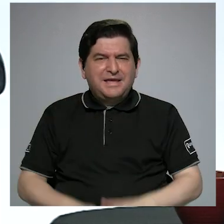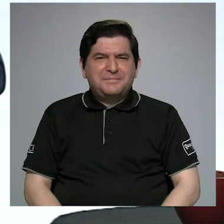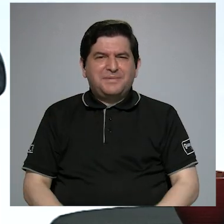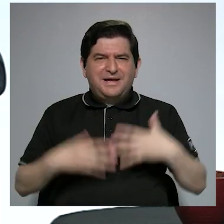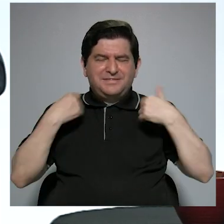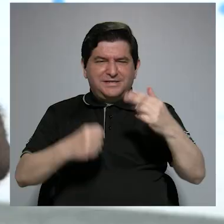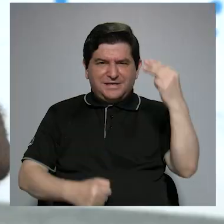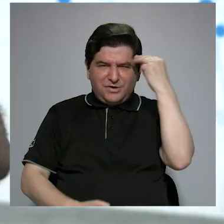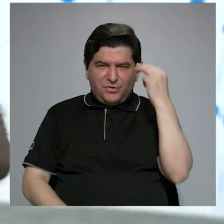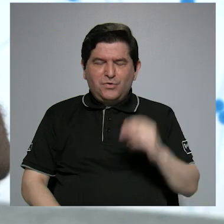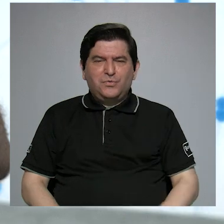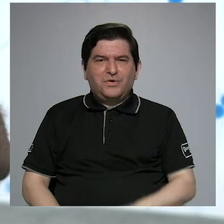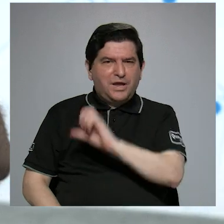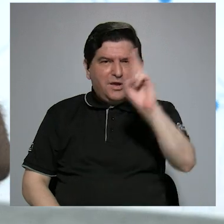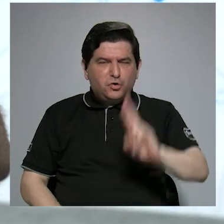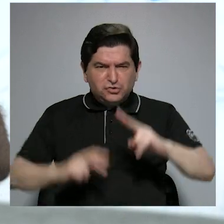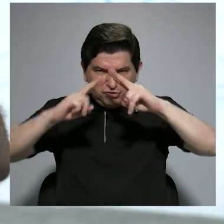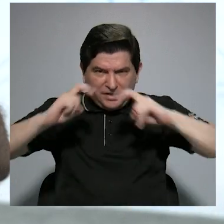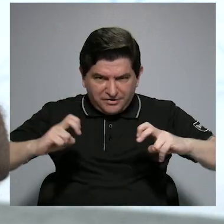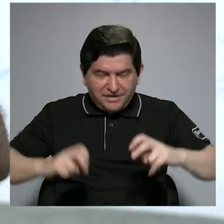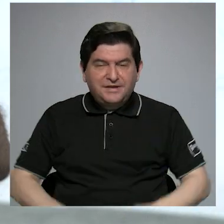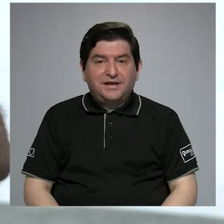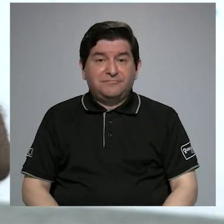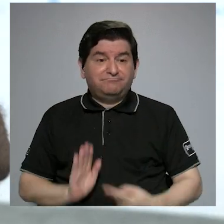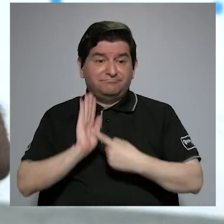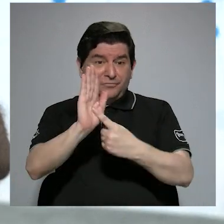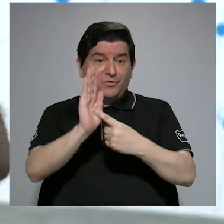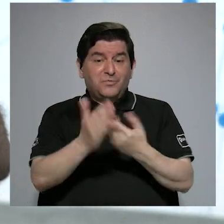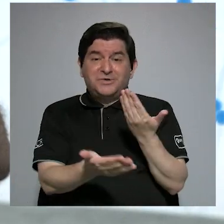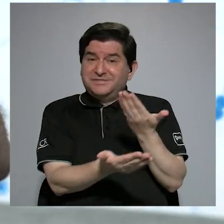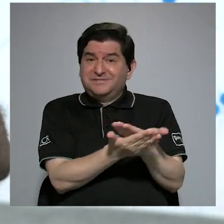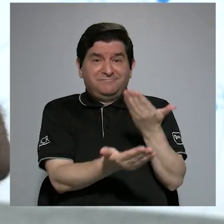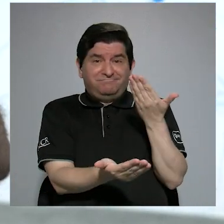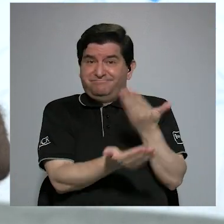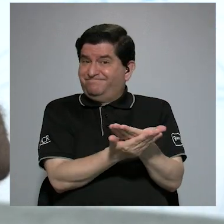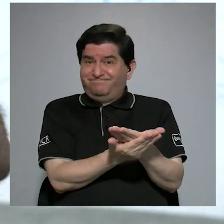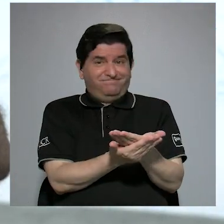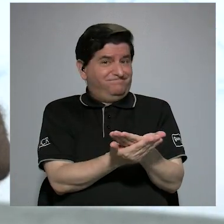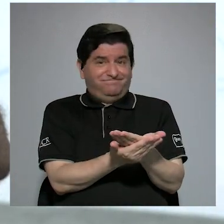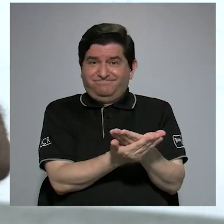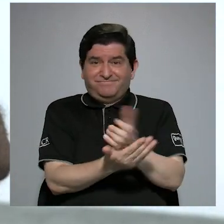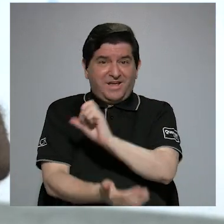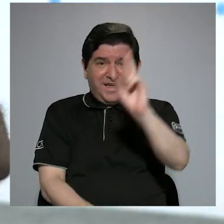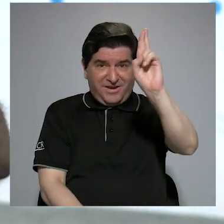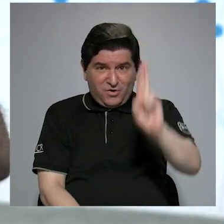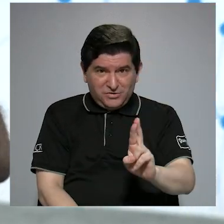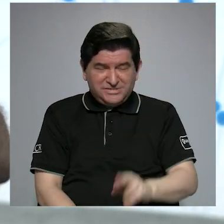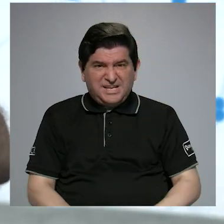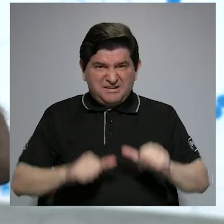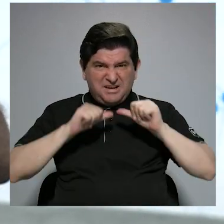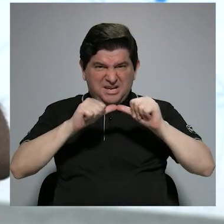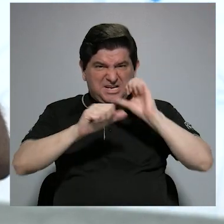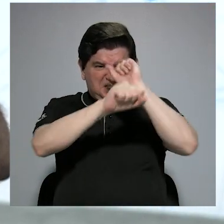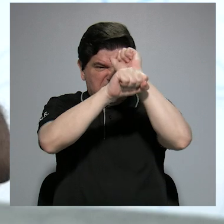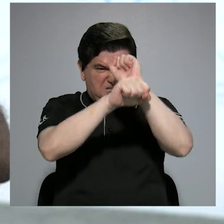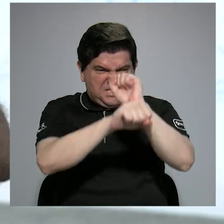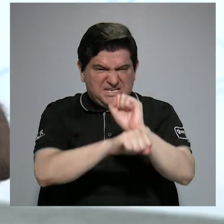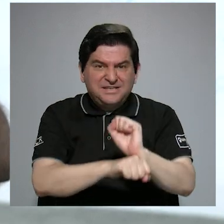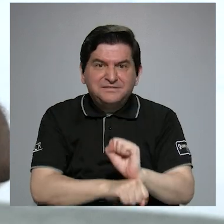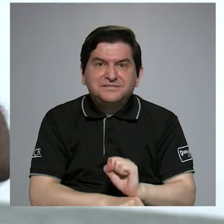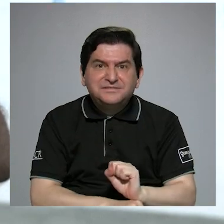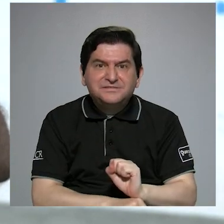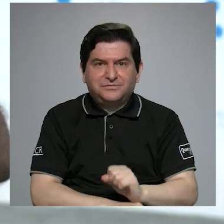Costa Rica? Definitivamente lo que nos dice la evidencia es que Costa Rica ha seguido una